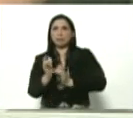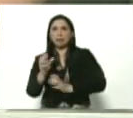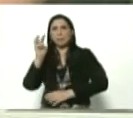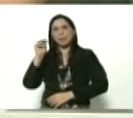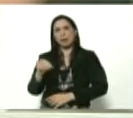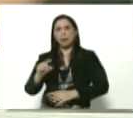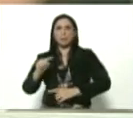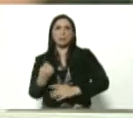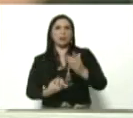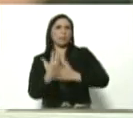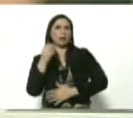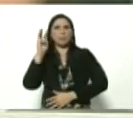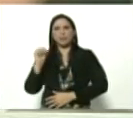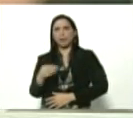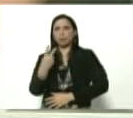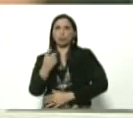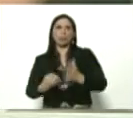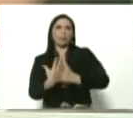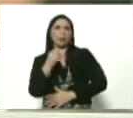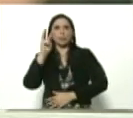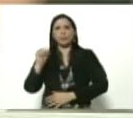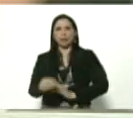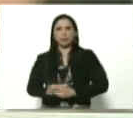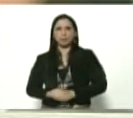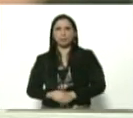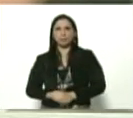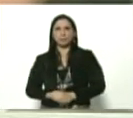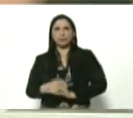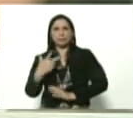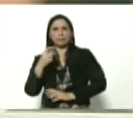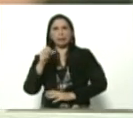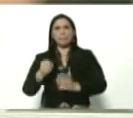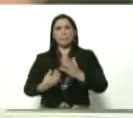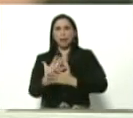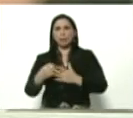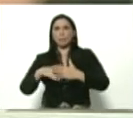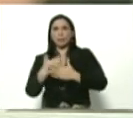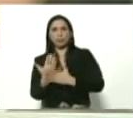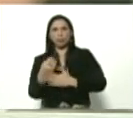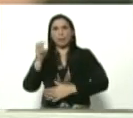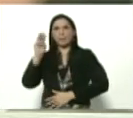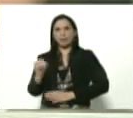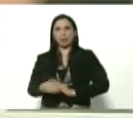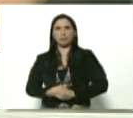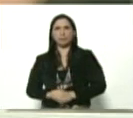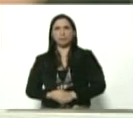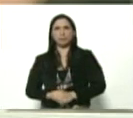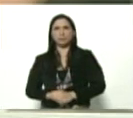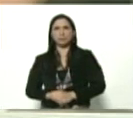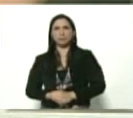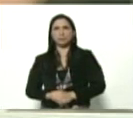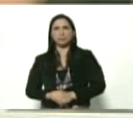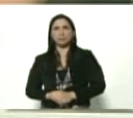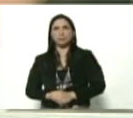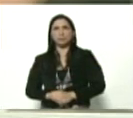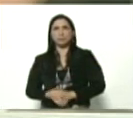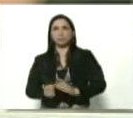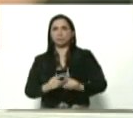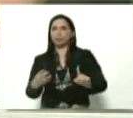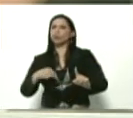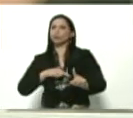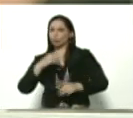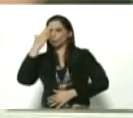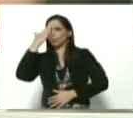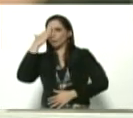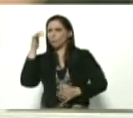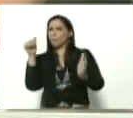1 de mayo, Petare, 2 de mayo, Petare, 3 de mayo en la madrugada, Petare. Pero nosotros